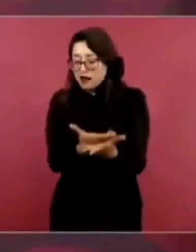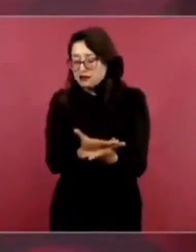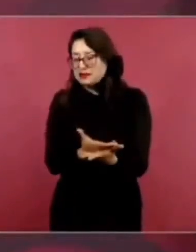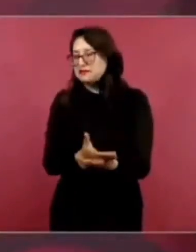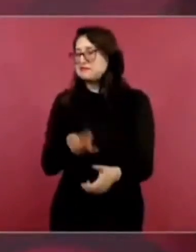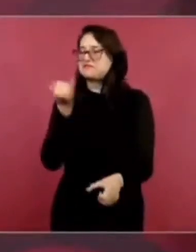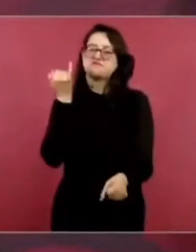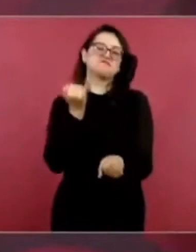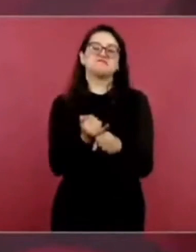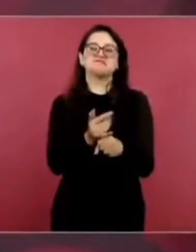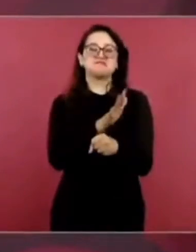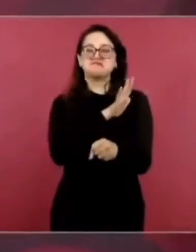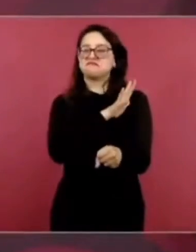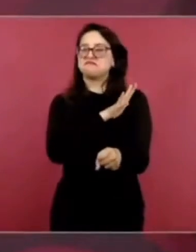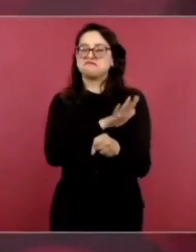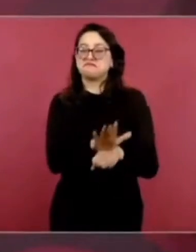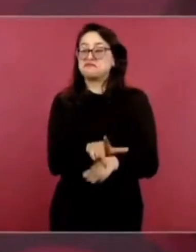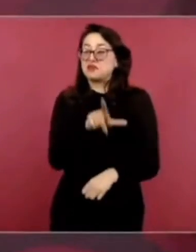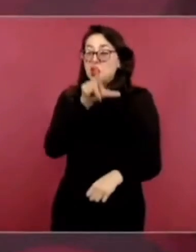de ahorrar